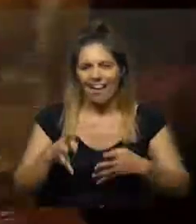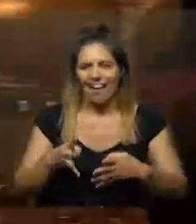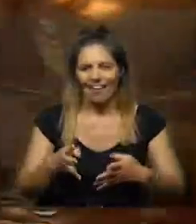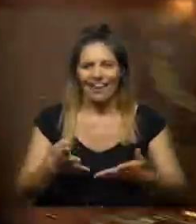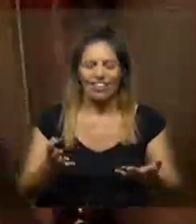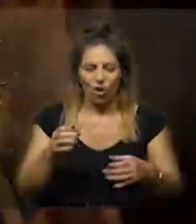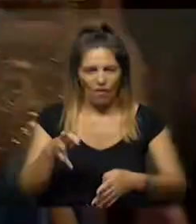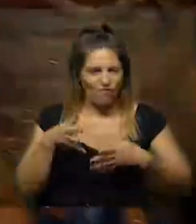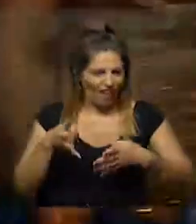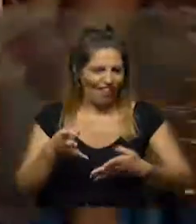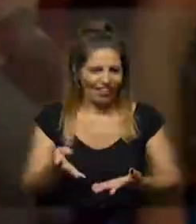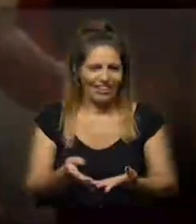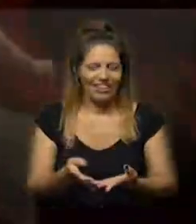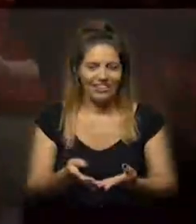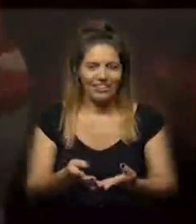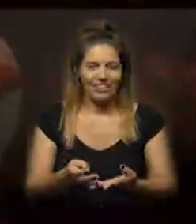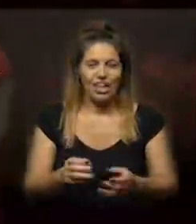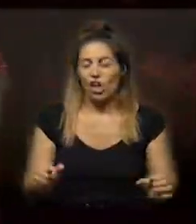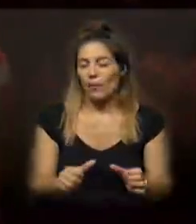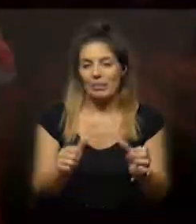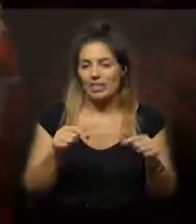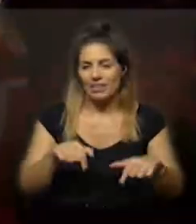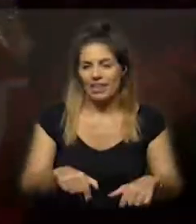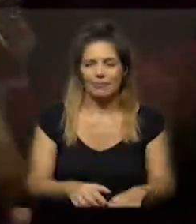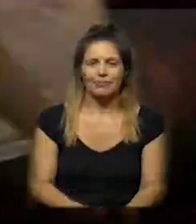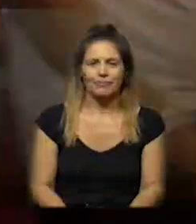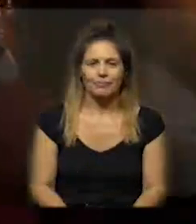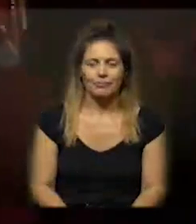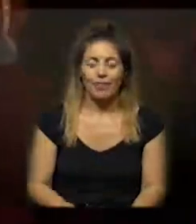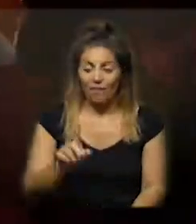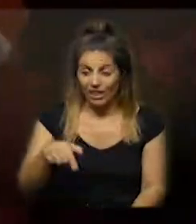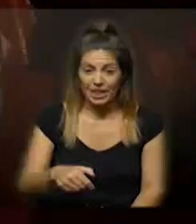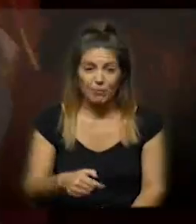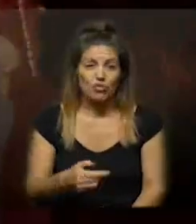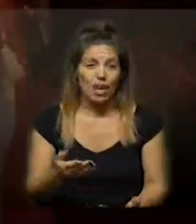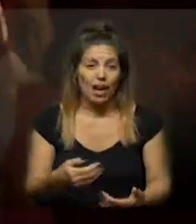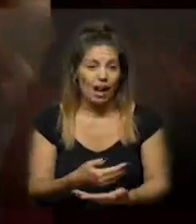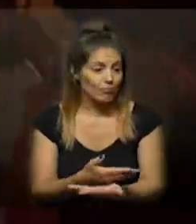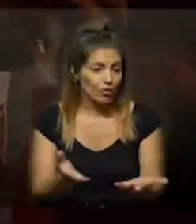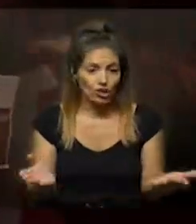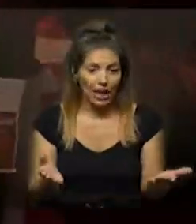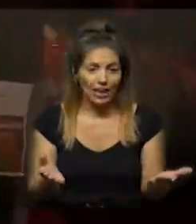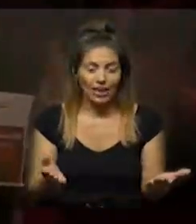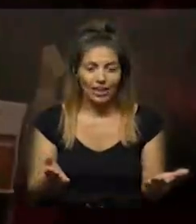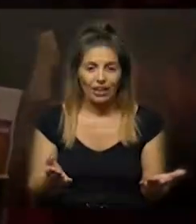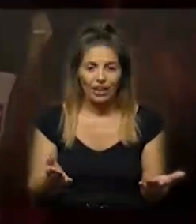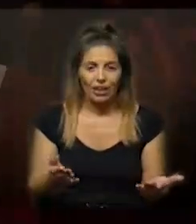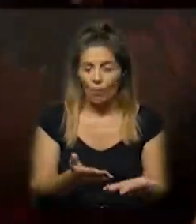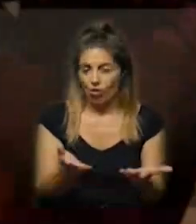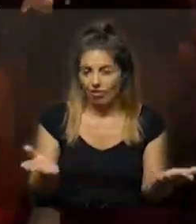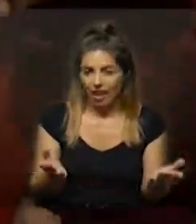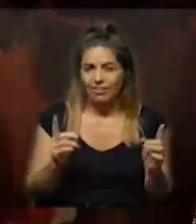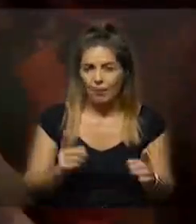guerreando un poco y bueno, es lo que venimos a hacer. Nosotros venimos a dar nuestro espectáculo y